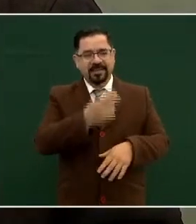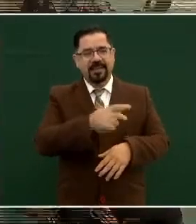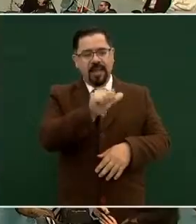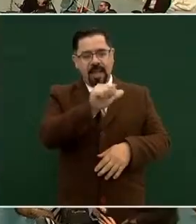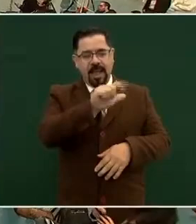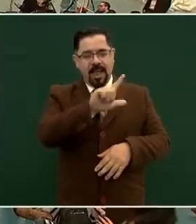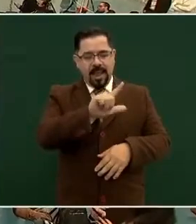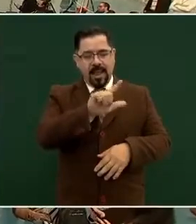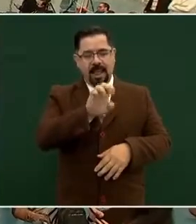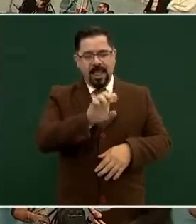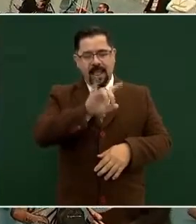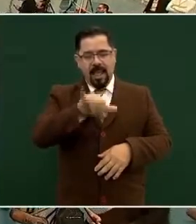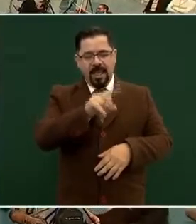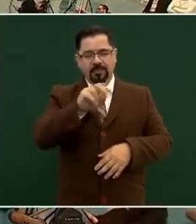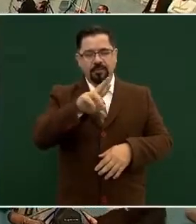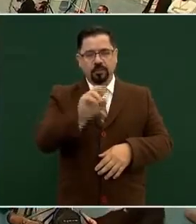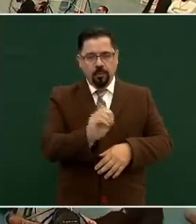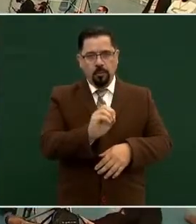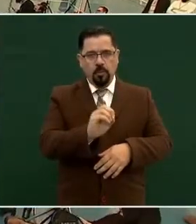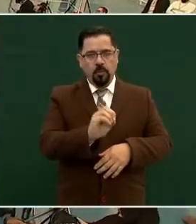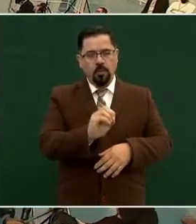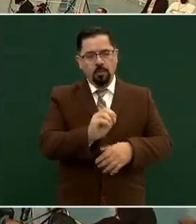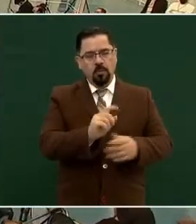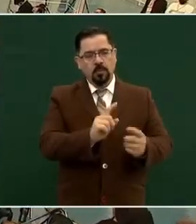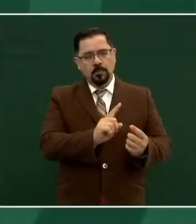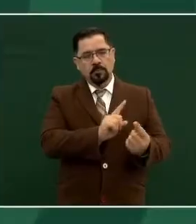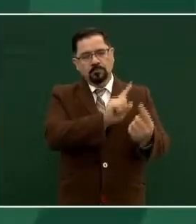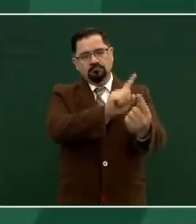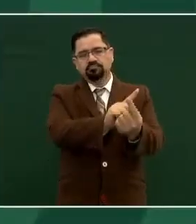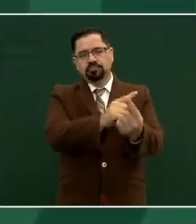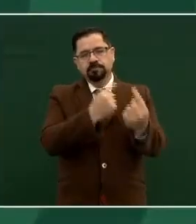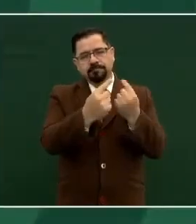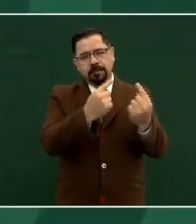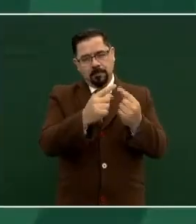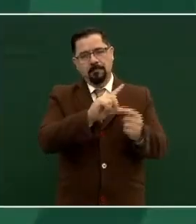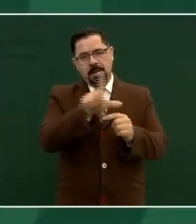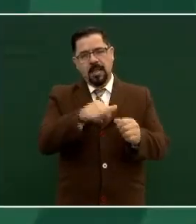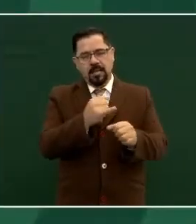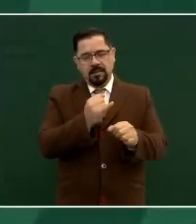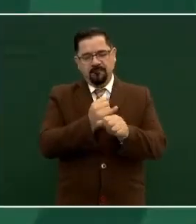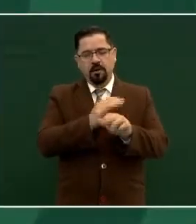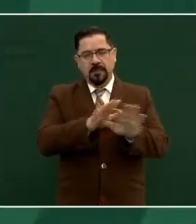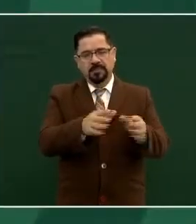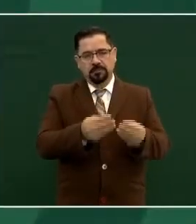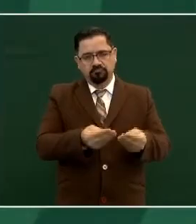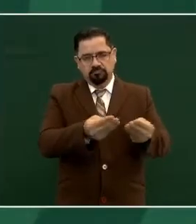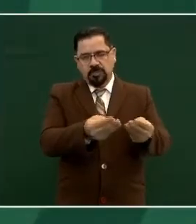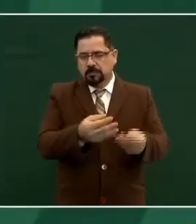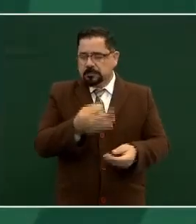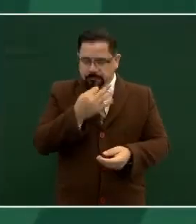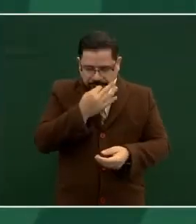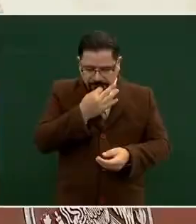y ya les podemos dar información de lo que sucedió de inmediato.